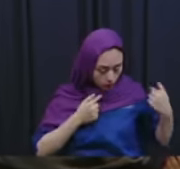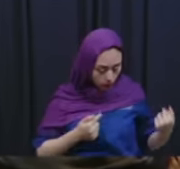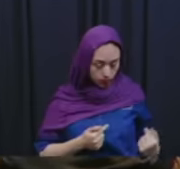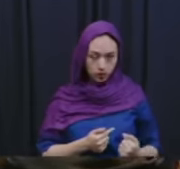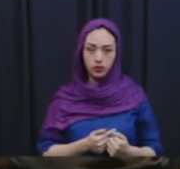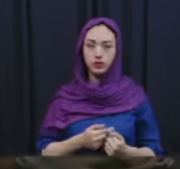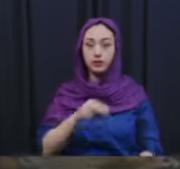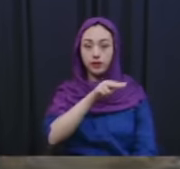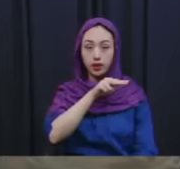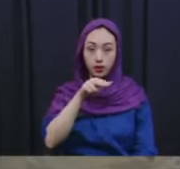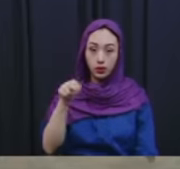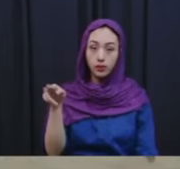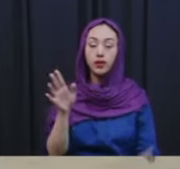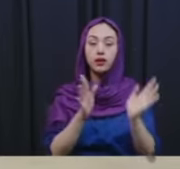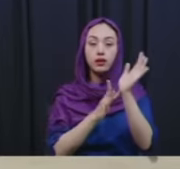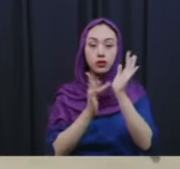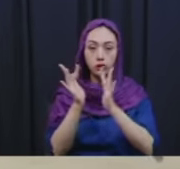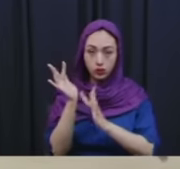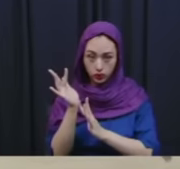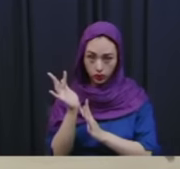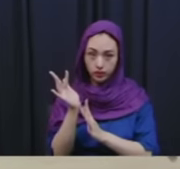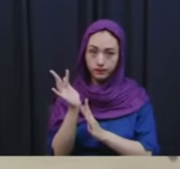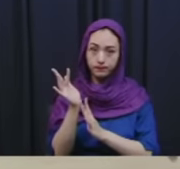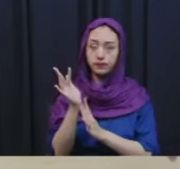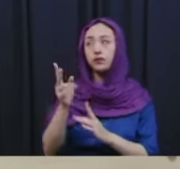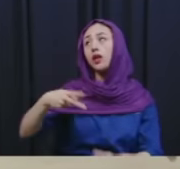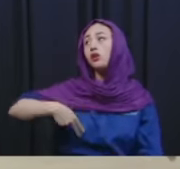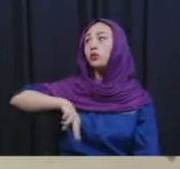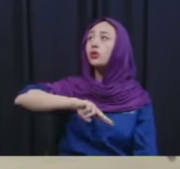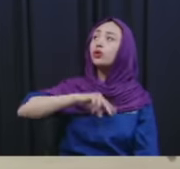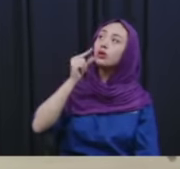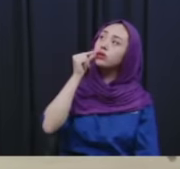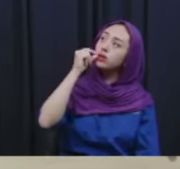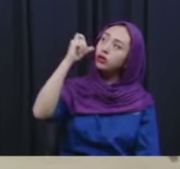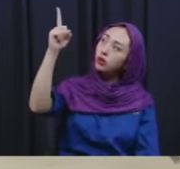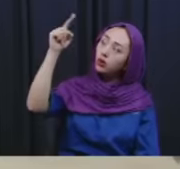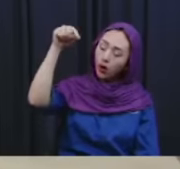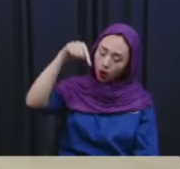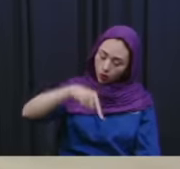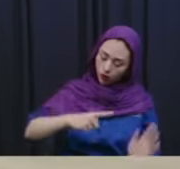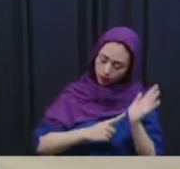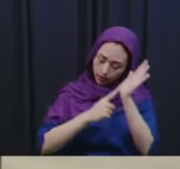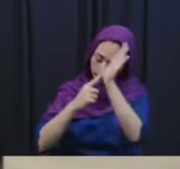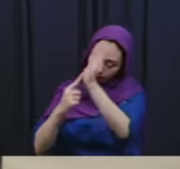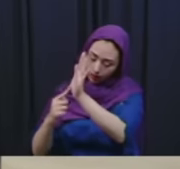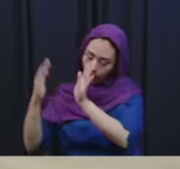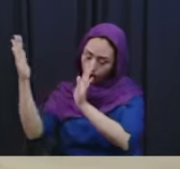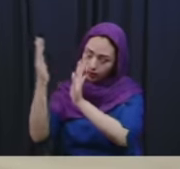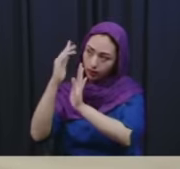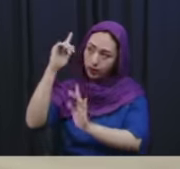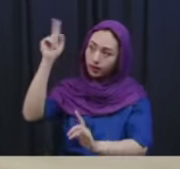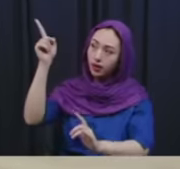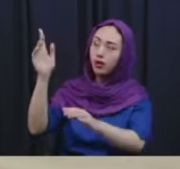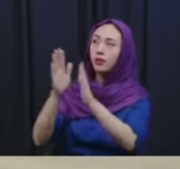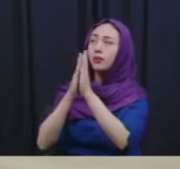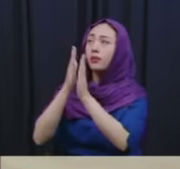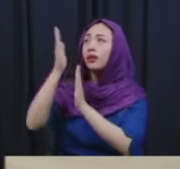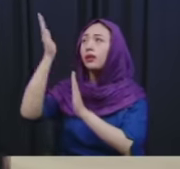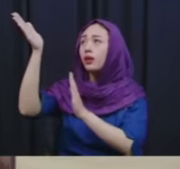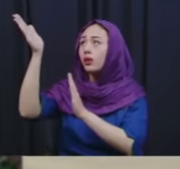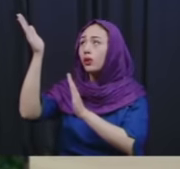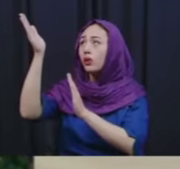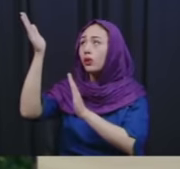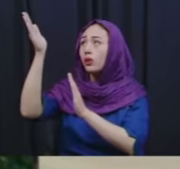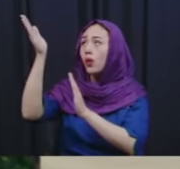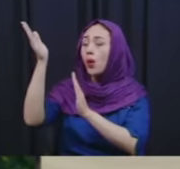de Jesús en cuanto a nosotros señor hoy venimos delante de tu presencia padre pidiendo Señor por cada una de